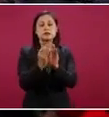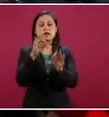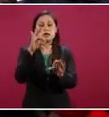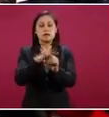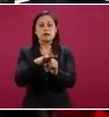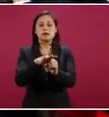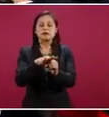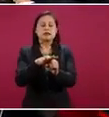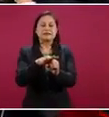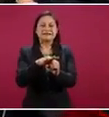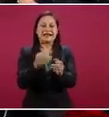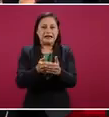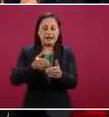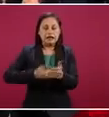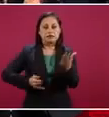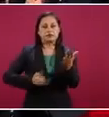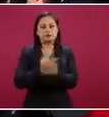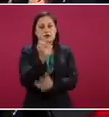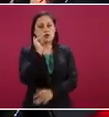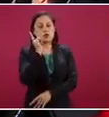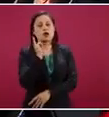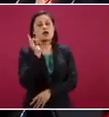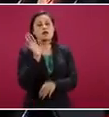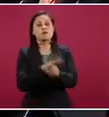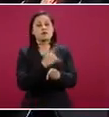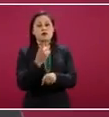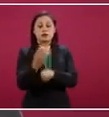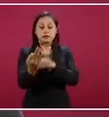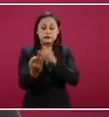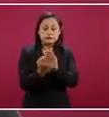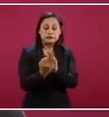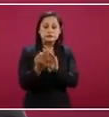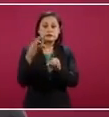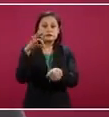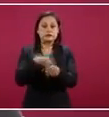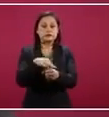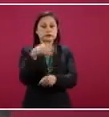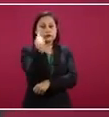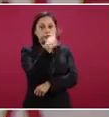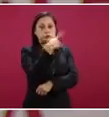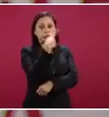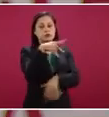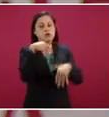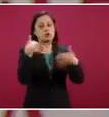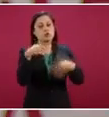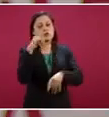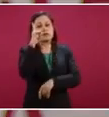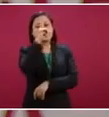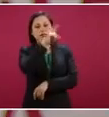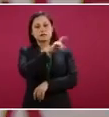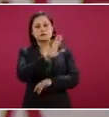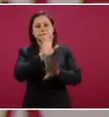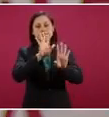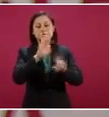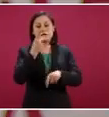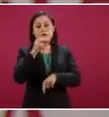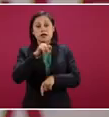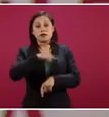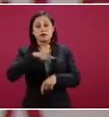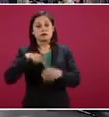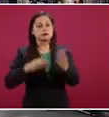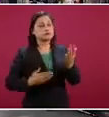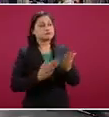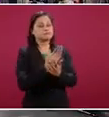compliquen muchas de las decisiones que deben tomarse. Pero, en fin, esa ya es una decisión política propia de la House of